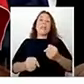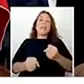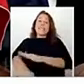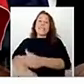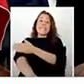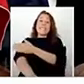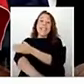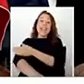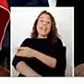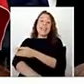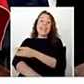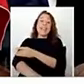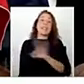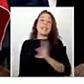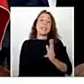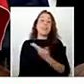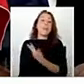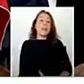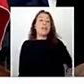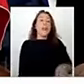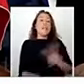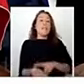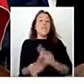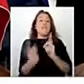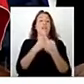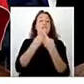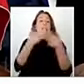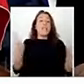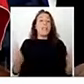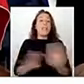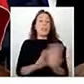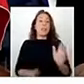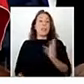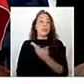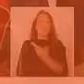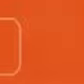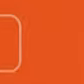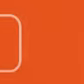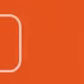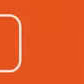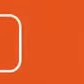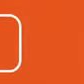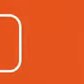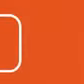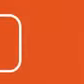presidente, la verdad nos hará libre. He dicho, presidente, y los invito a apoyar este proyecto de resolución.